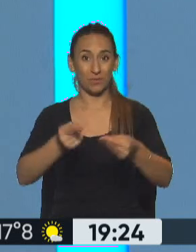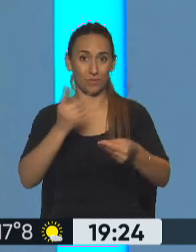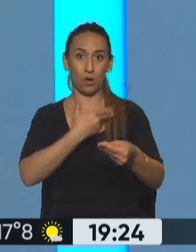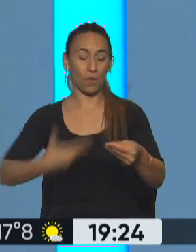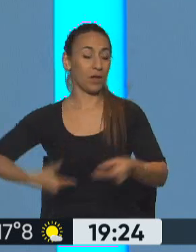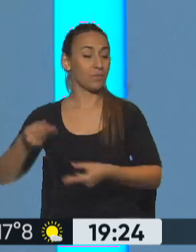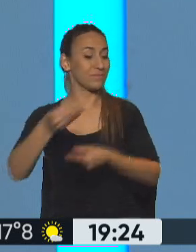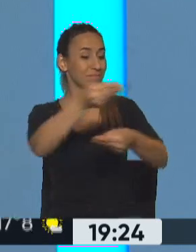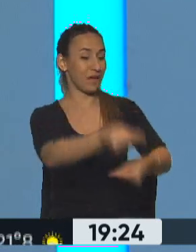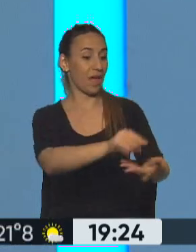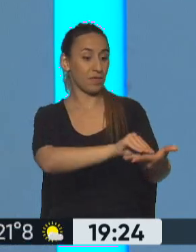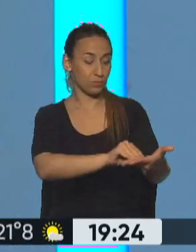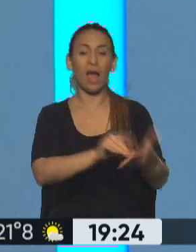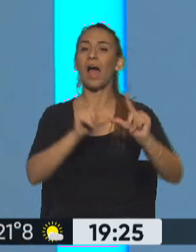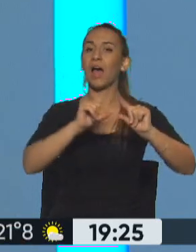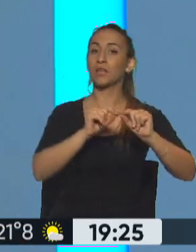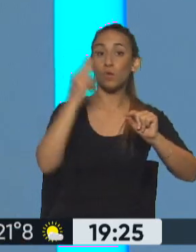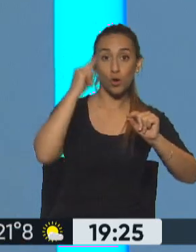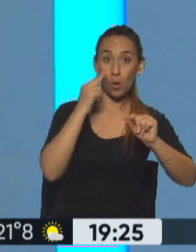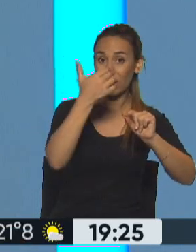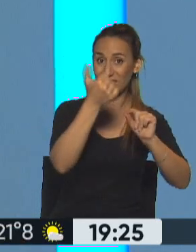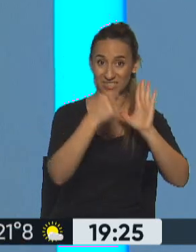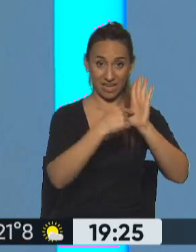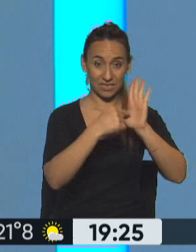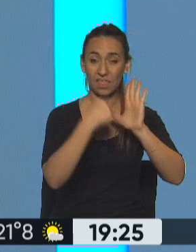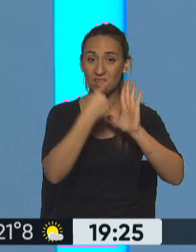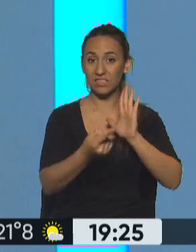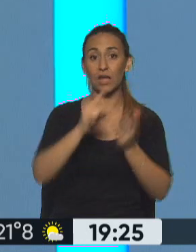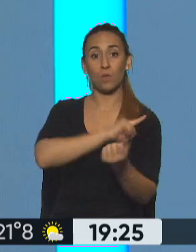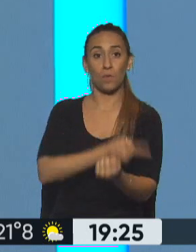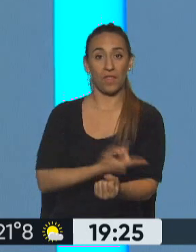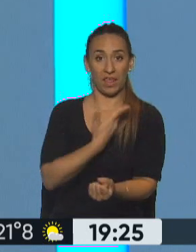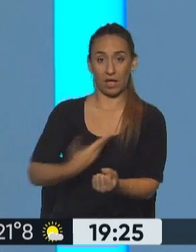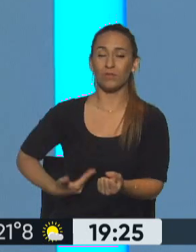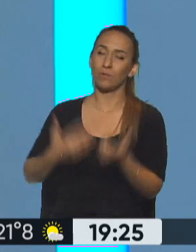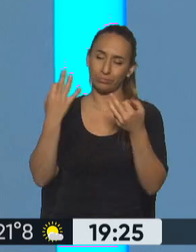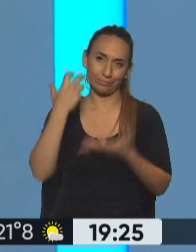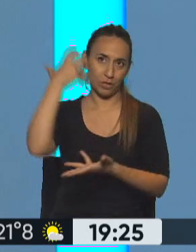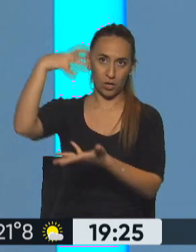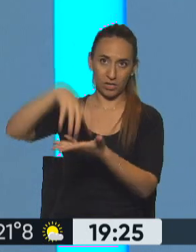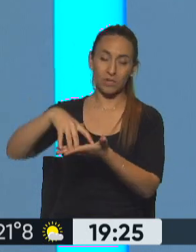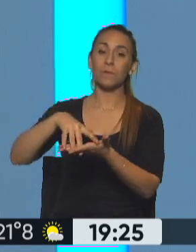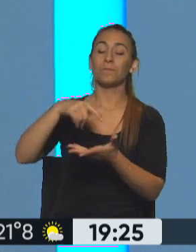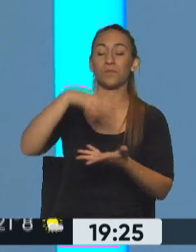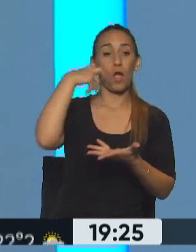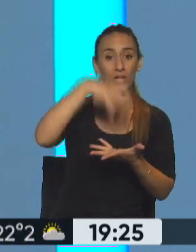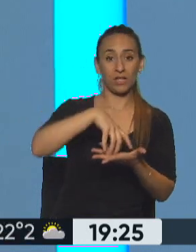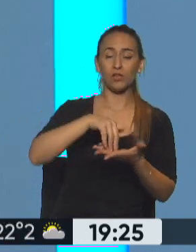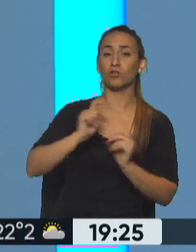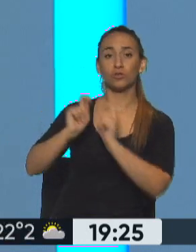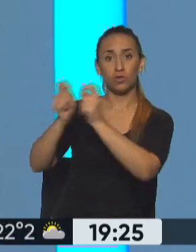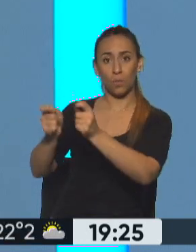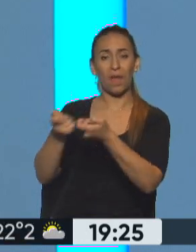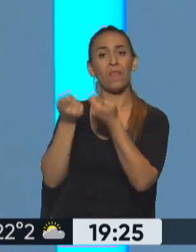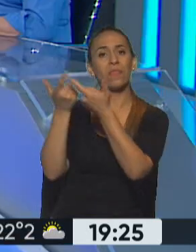de diputado el artículo 96 plantea que El Ejecutivo el parlamento mejor dicho le delega al ejecutivo la